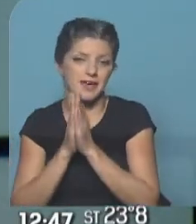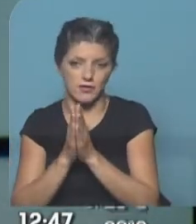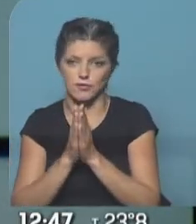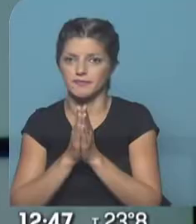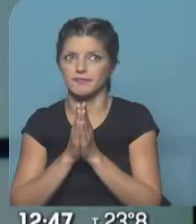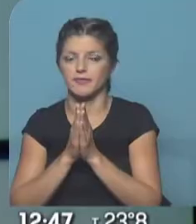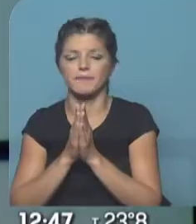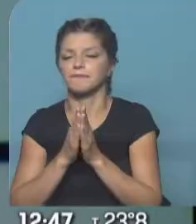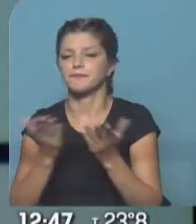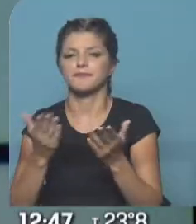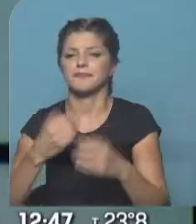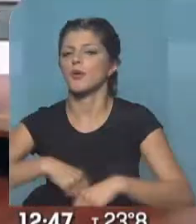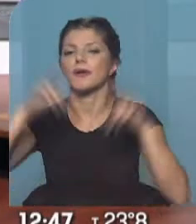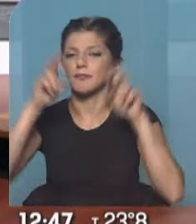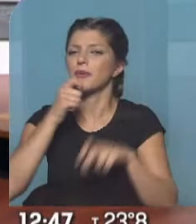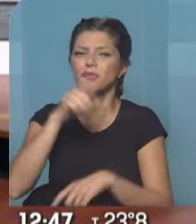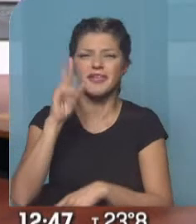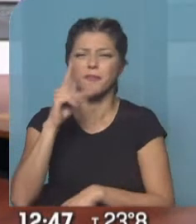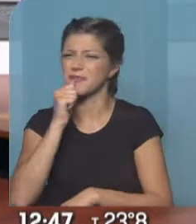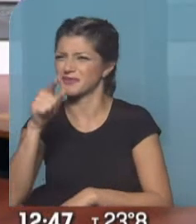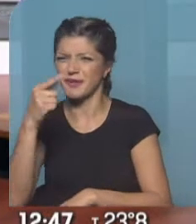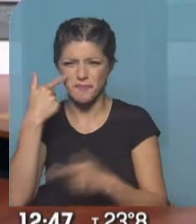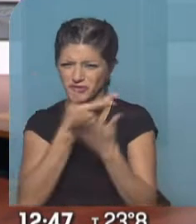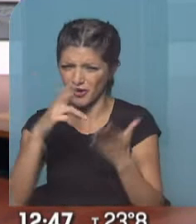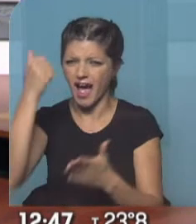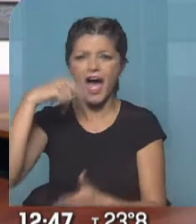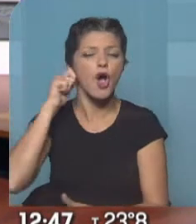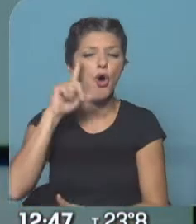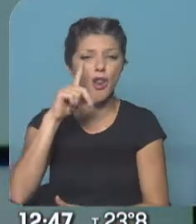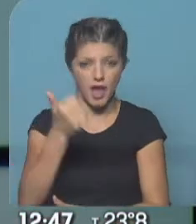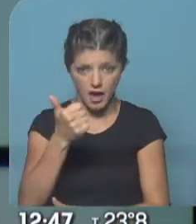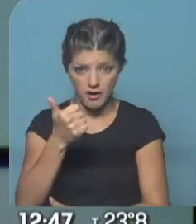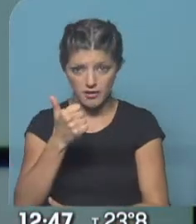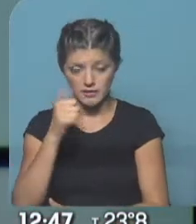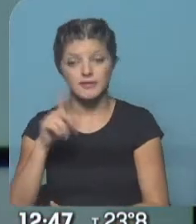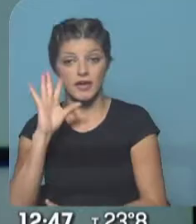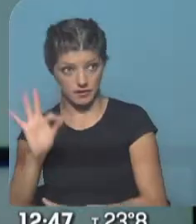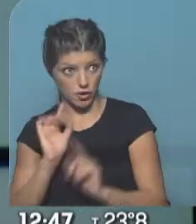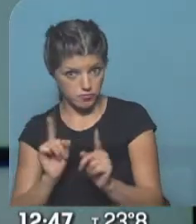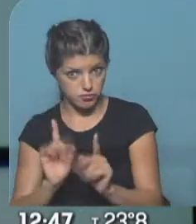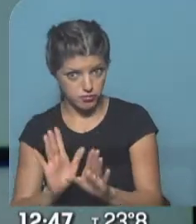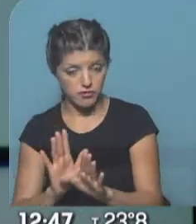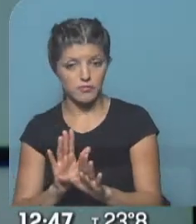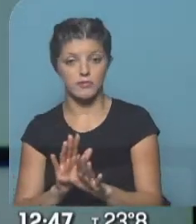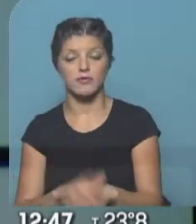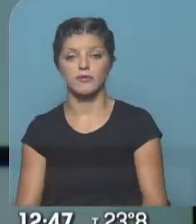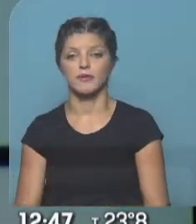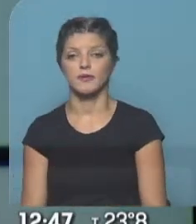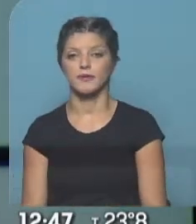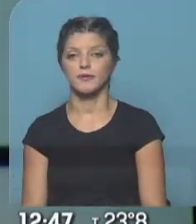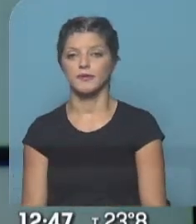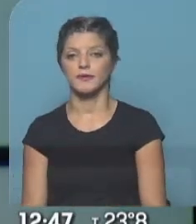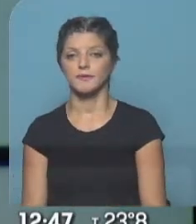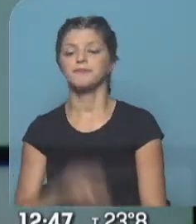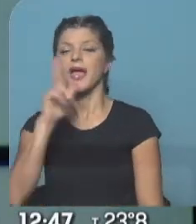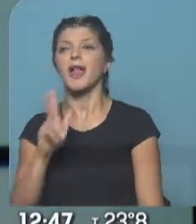traten, yo veías, Angola, Siria, aparece. Es una diplomacia muy activa a partir de Francisco de